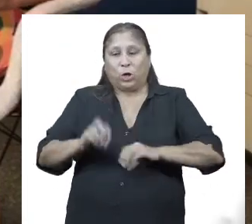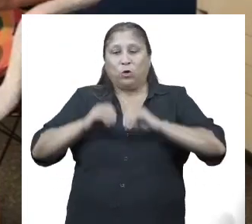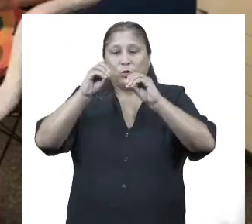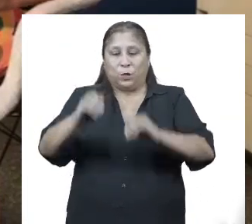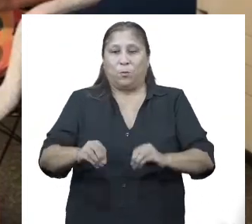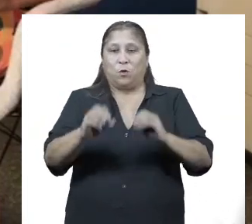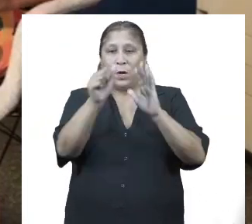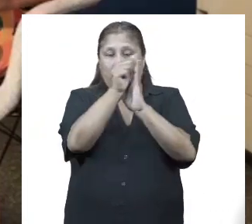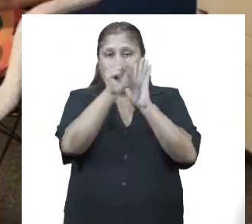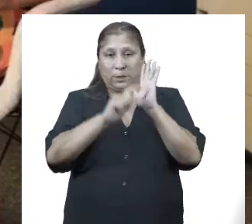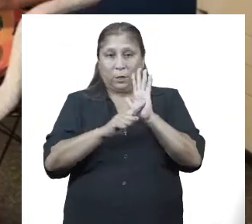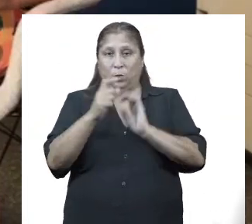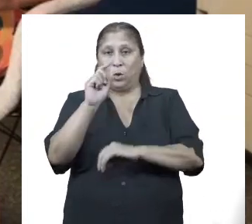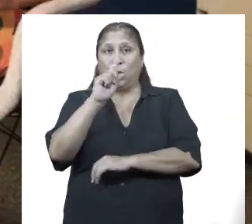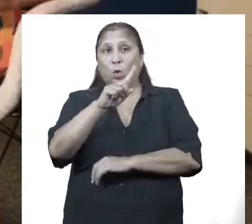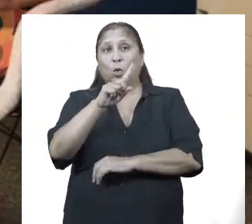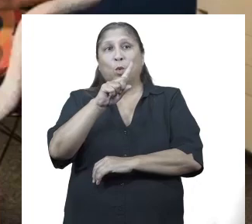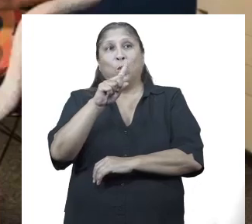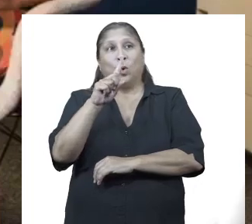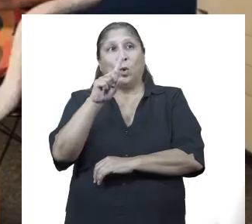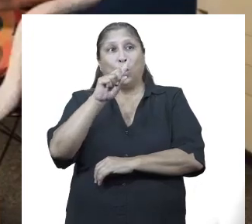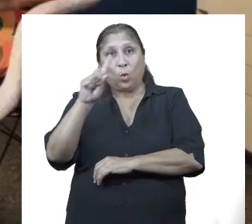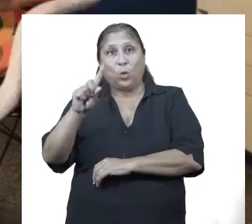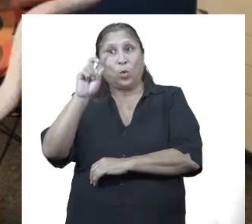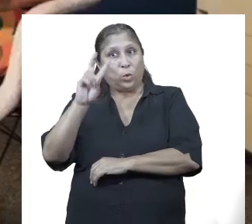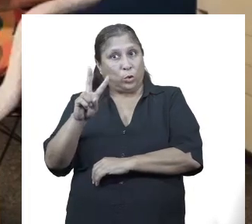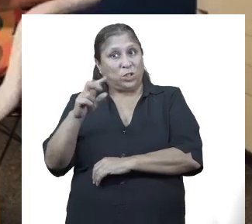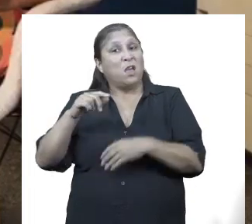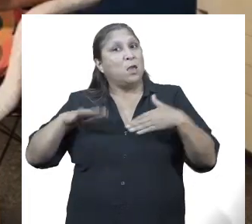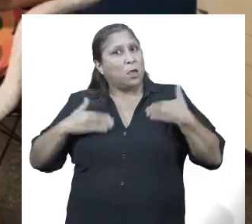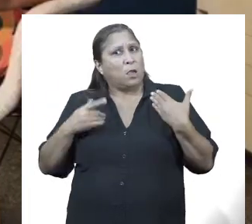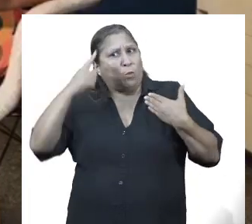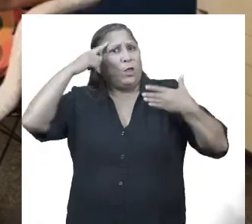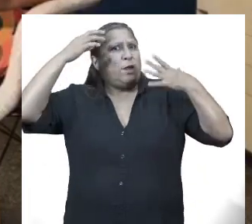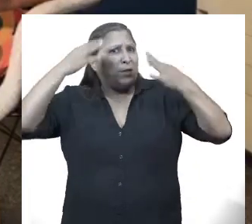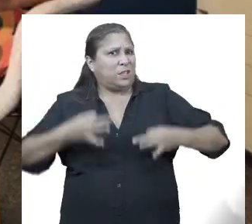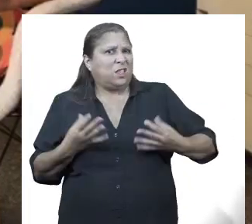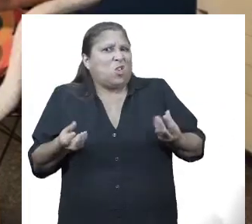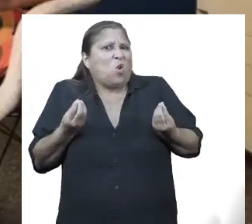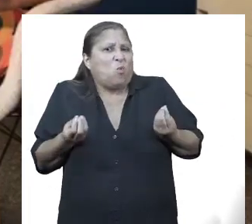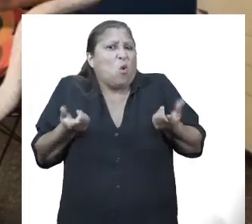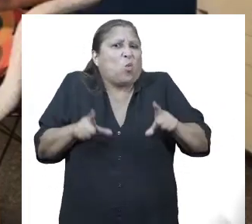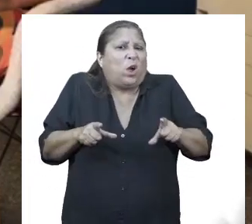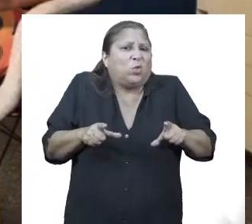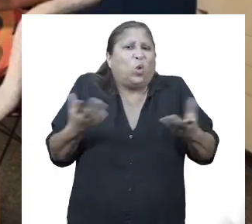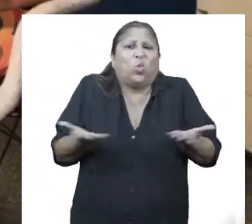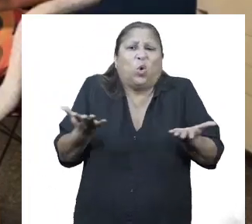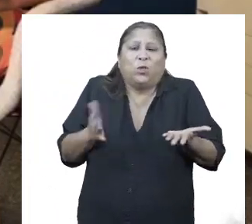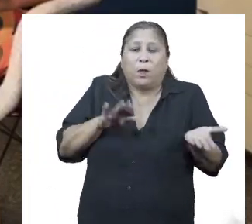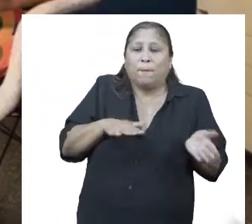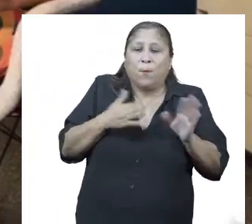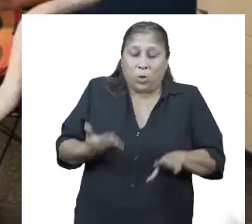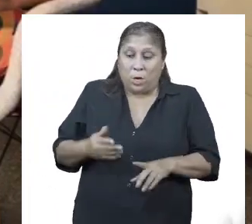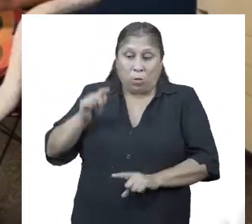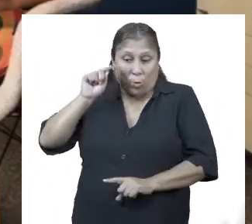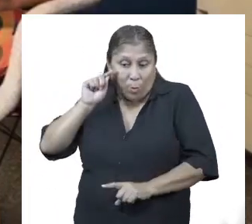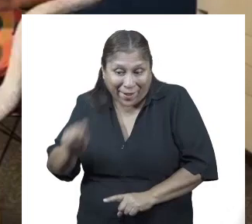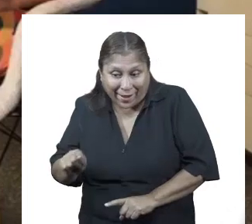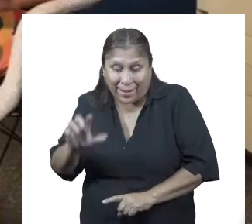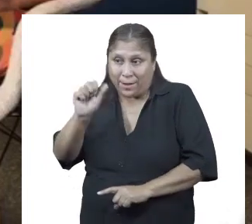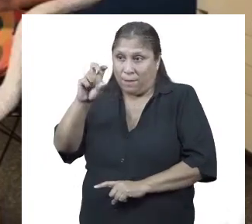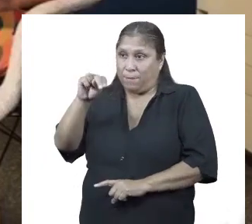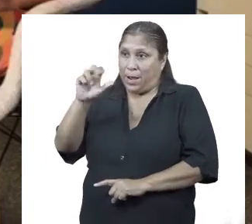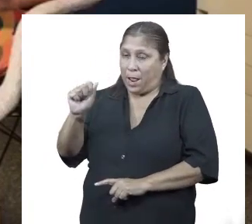aplique el artículo 112, que Ana pueda ejercer sus derechos a tener la garantía de decidir cómo, cuándo y dónde cesar con su vida cuando para ella